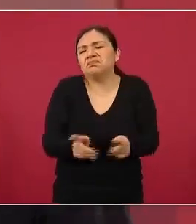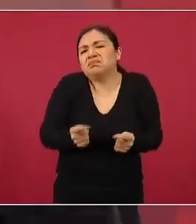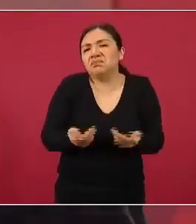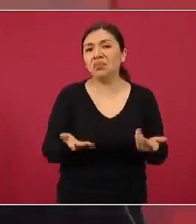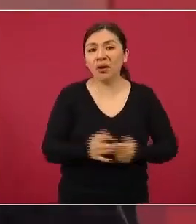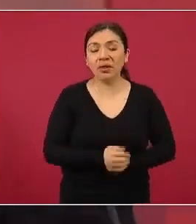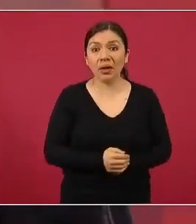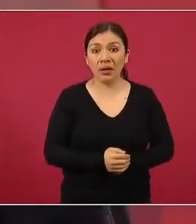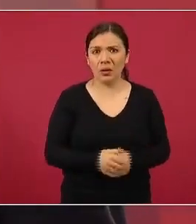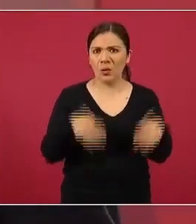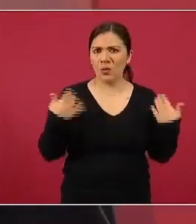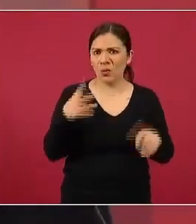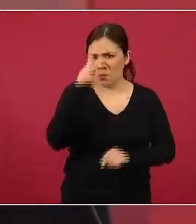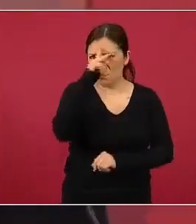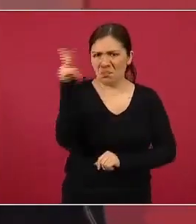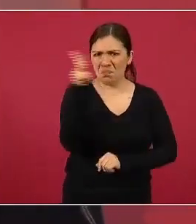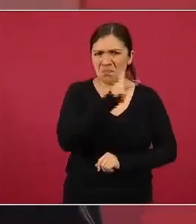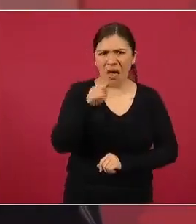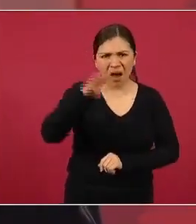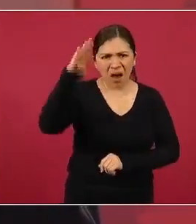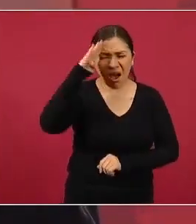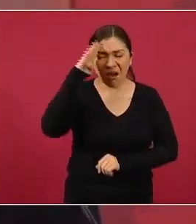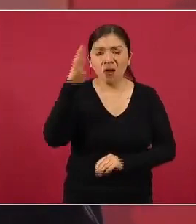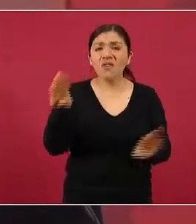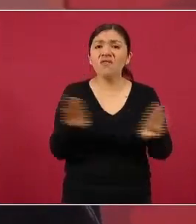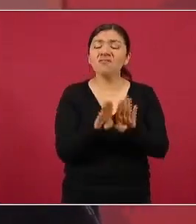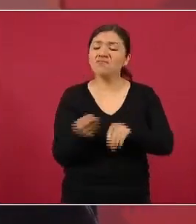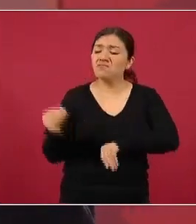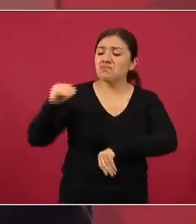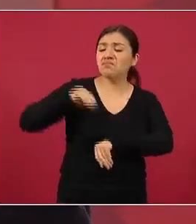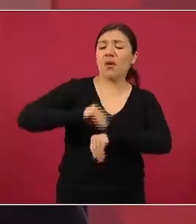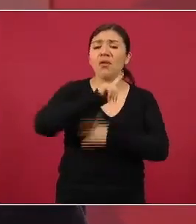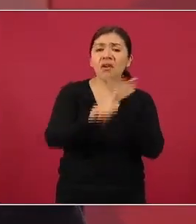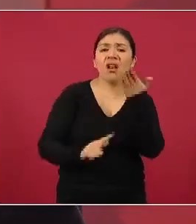y llegaron al extremo de legislar